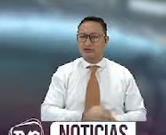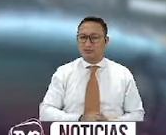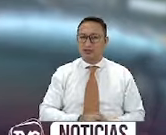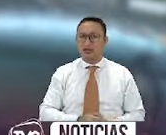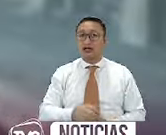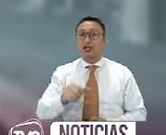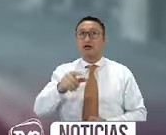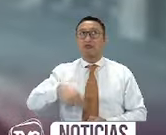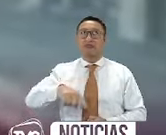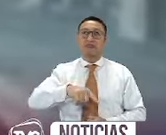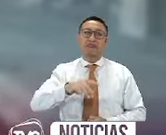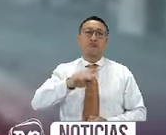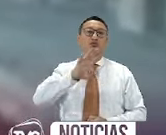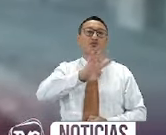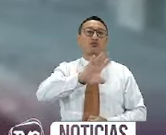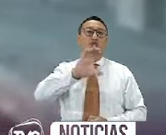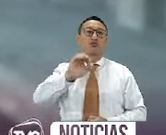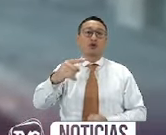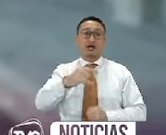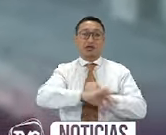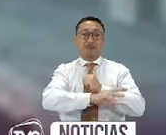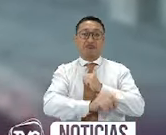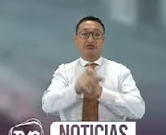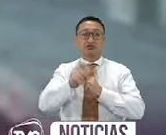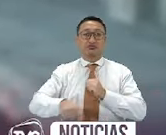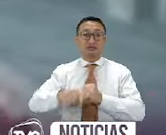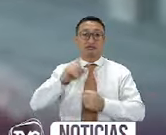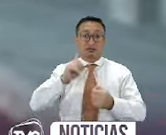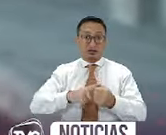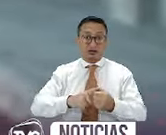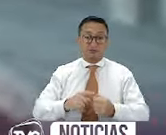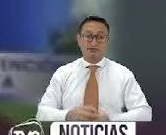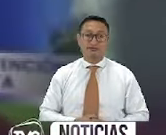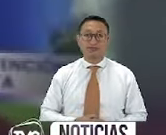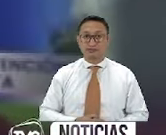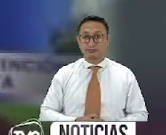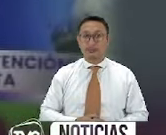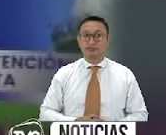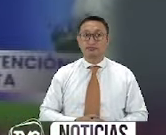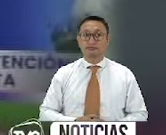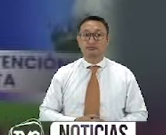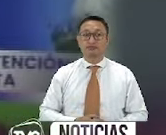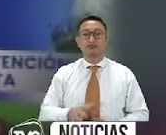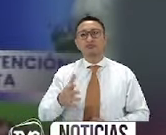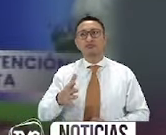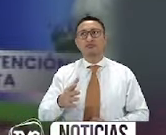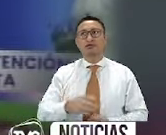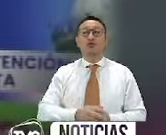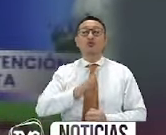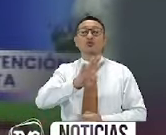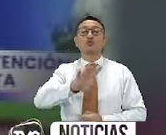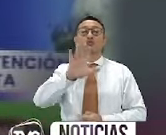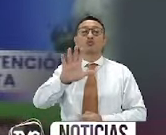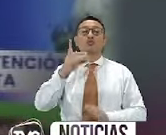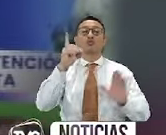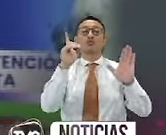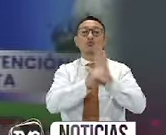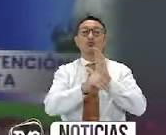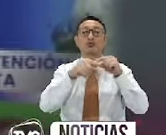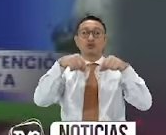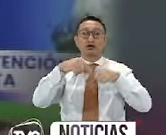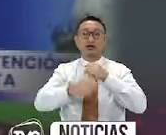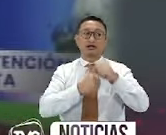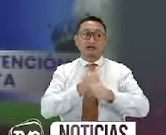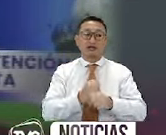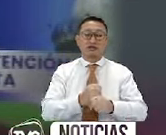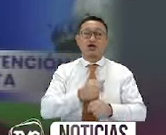menos 40 hechos delictivos en el casco colonial de la capital. Tenemos alrededor de 45 casos en el año